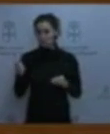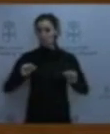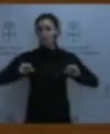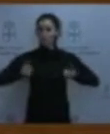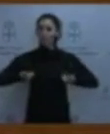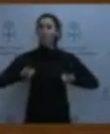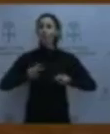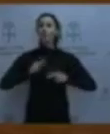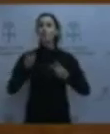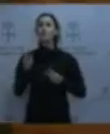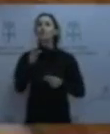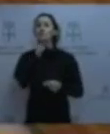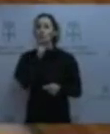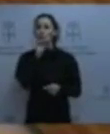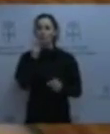devolver derechos.